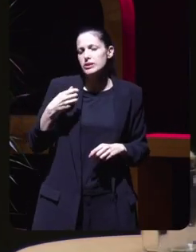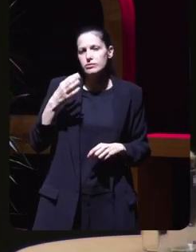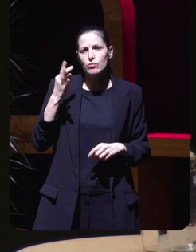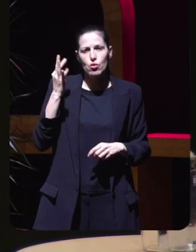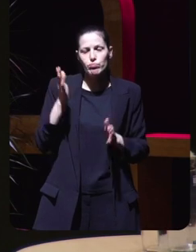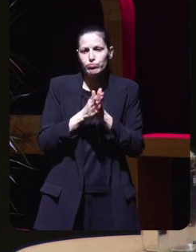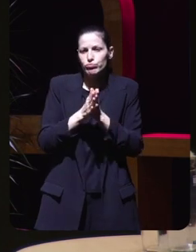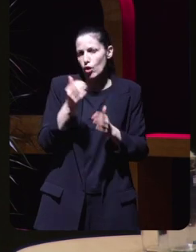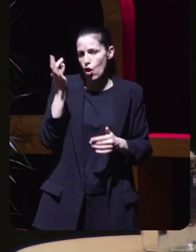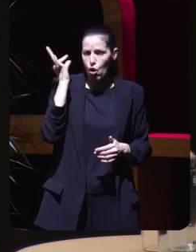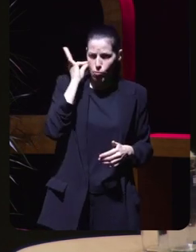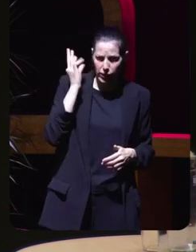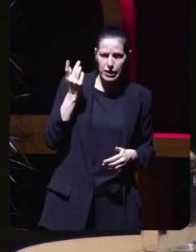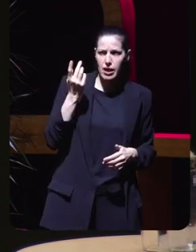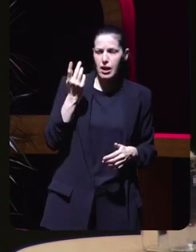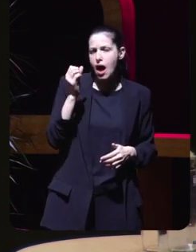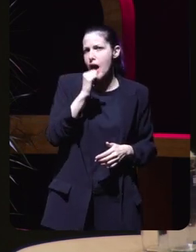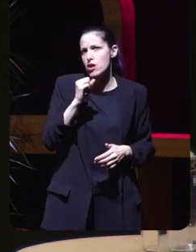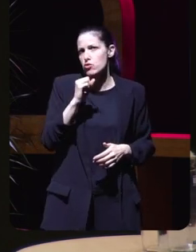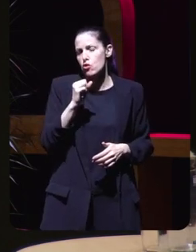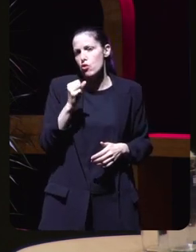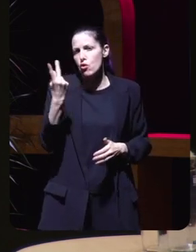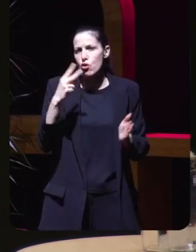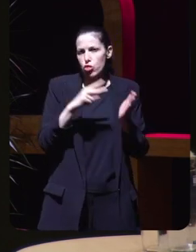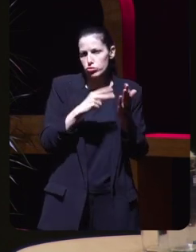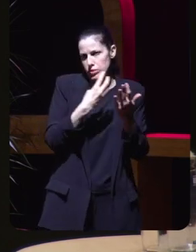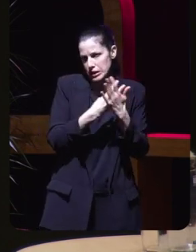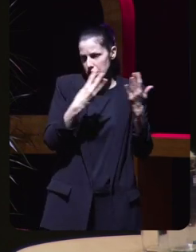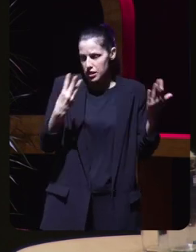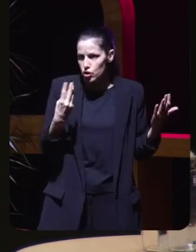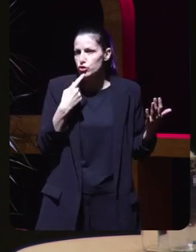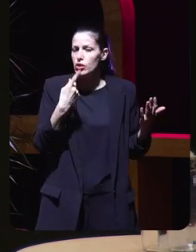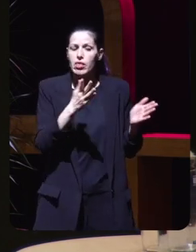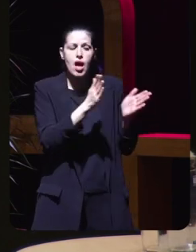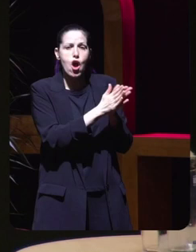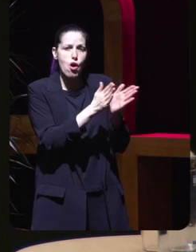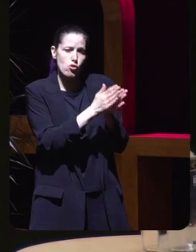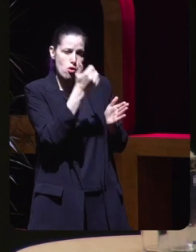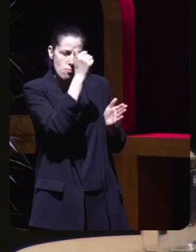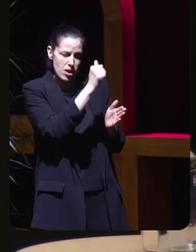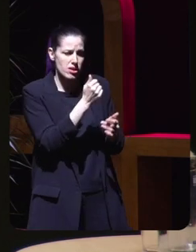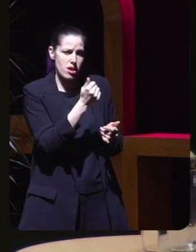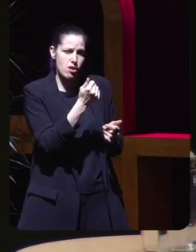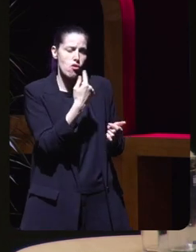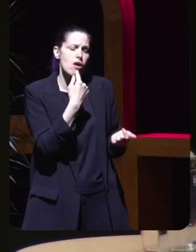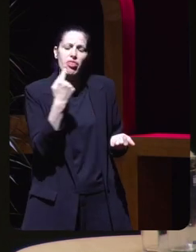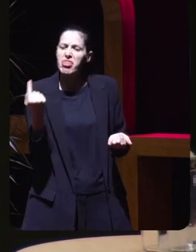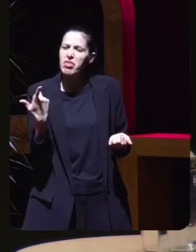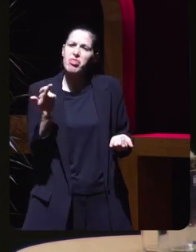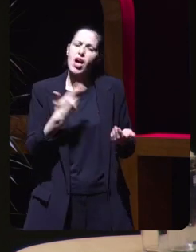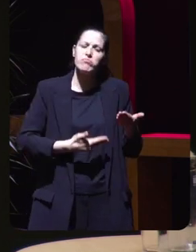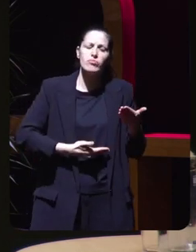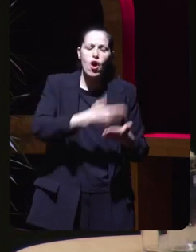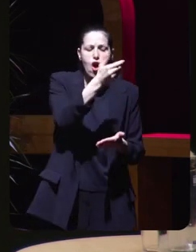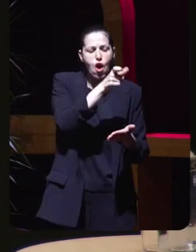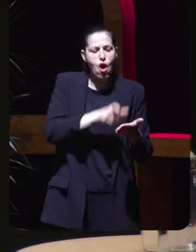2008 pues contaba como un compañero un compañero le decía que a sus columnas eran pocos hornalísticas y que si